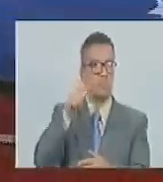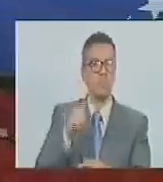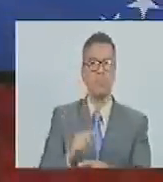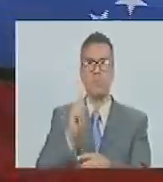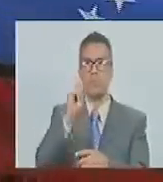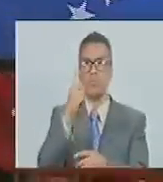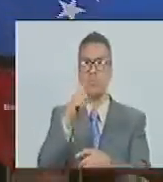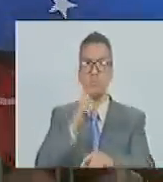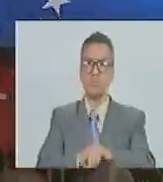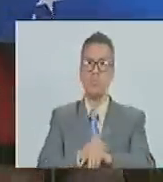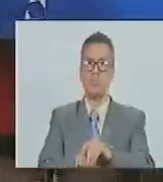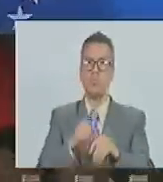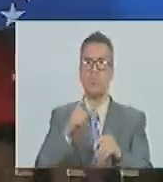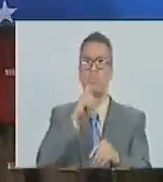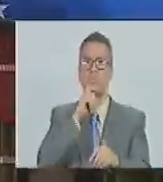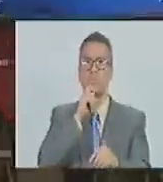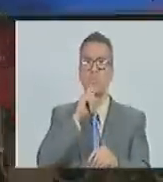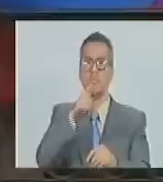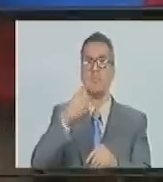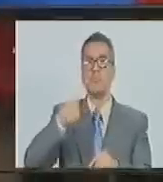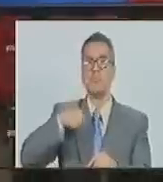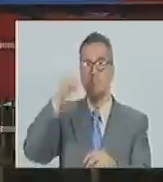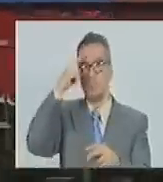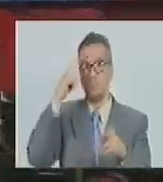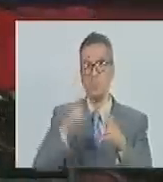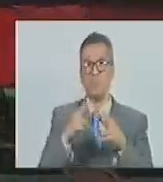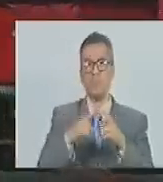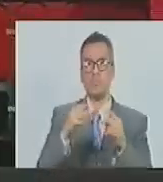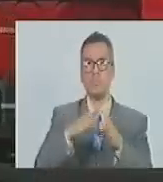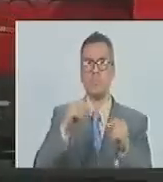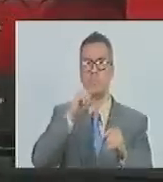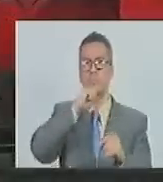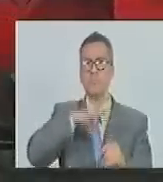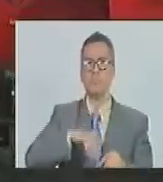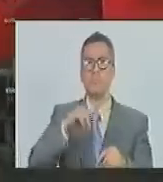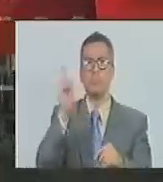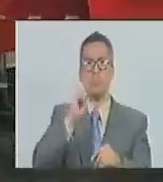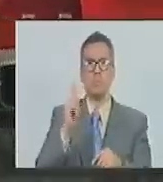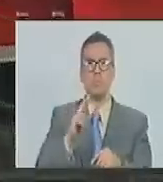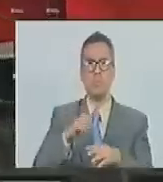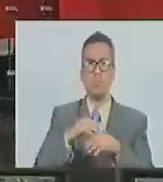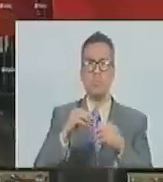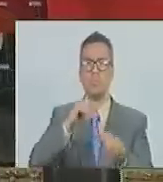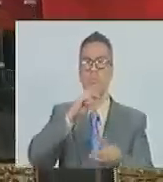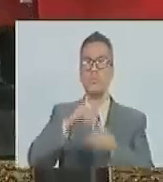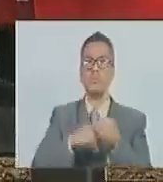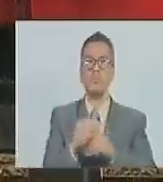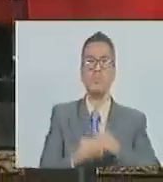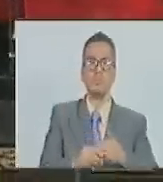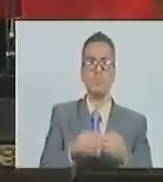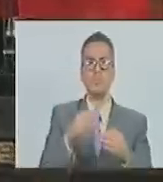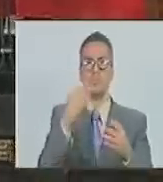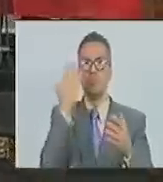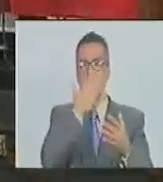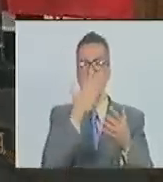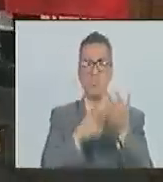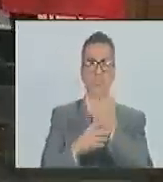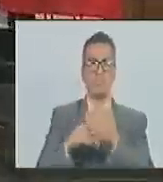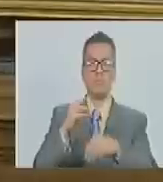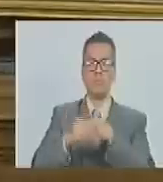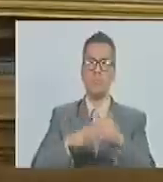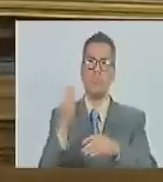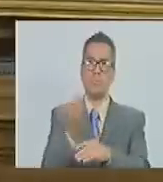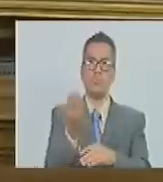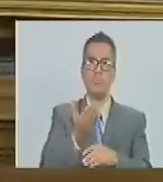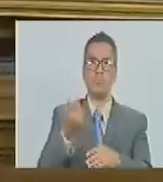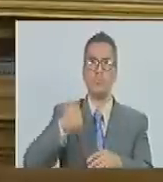uno de los momentos más difíciles que haya conocido la historia de la República. La conjunción de la más grave agresión que haya